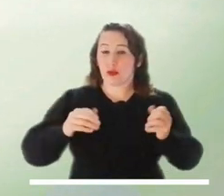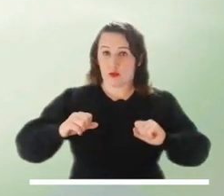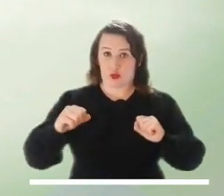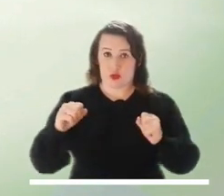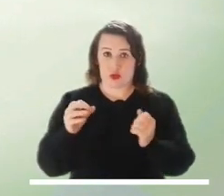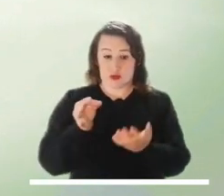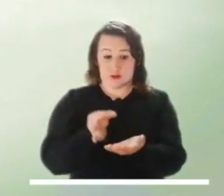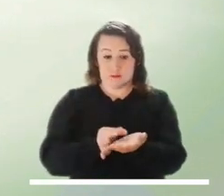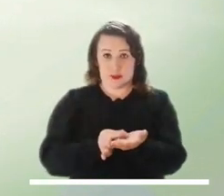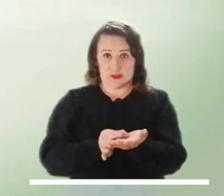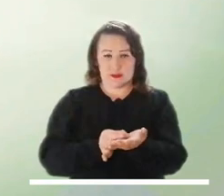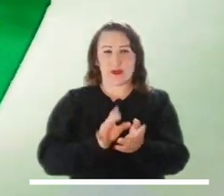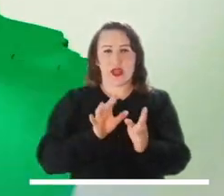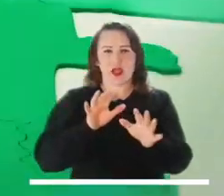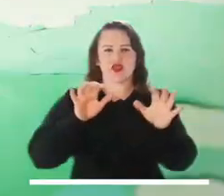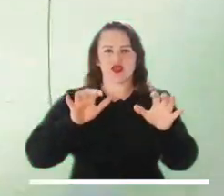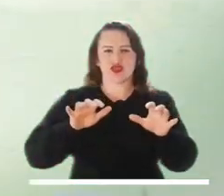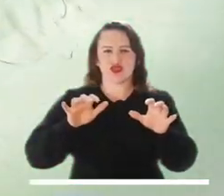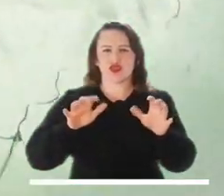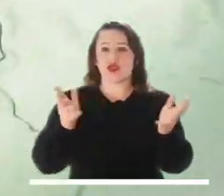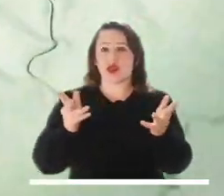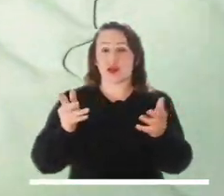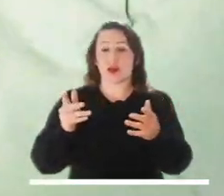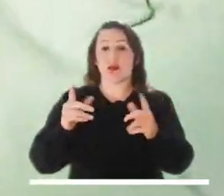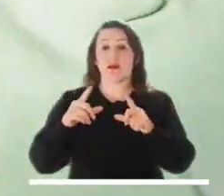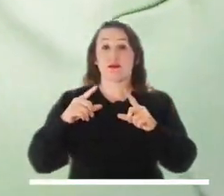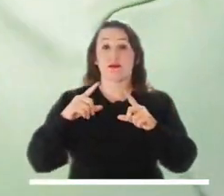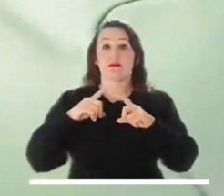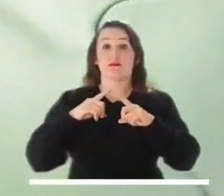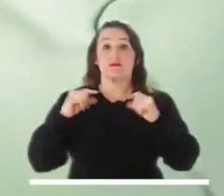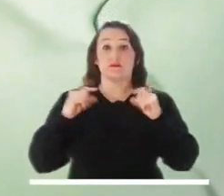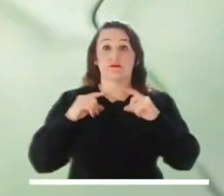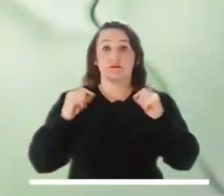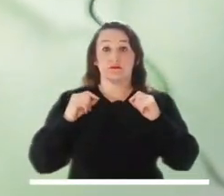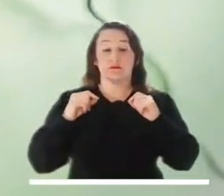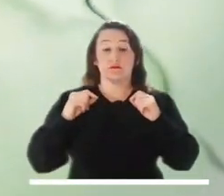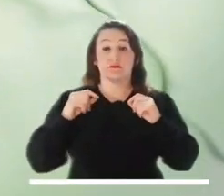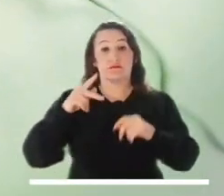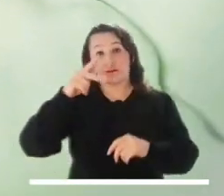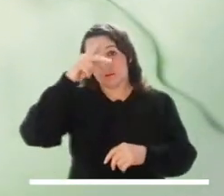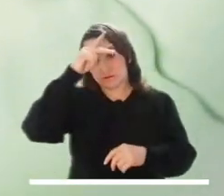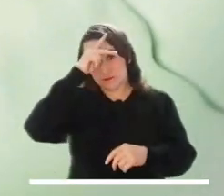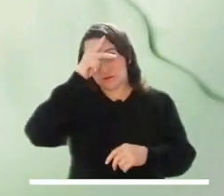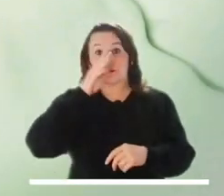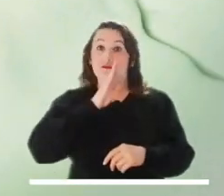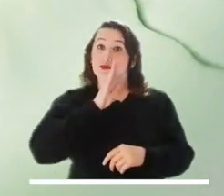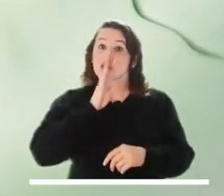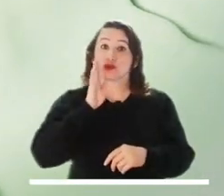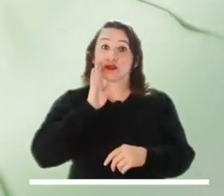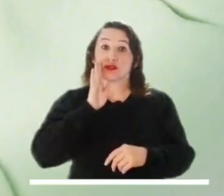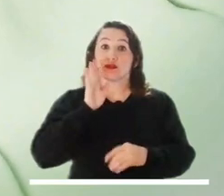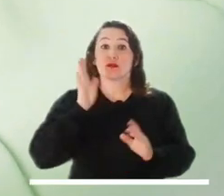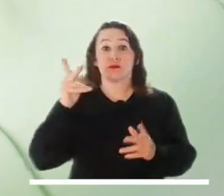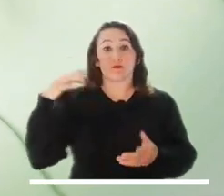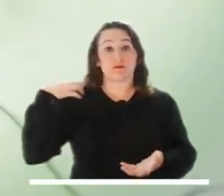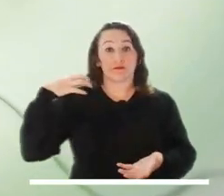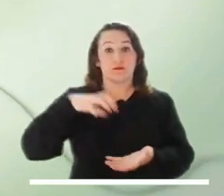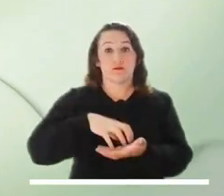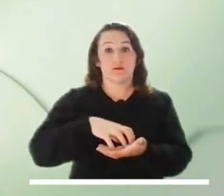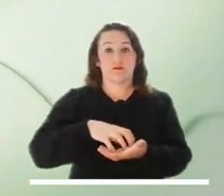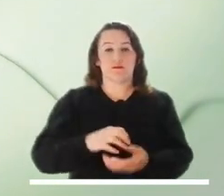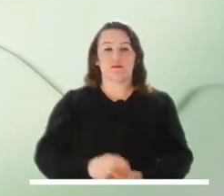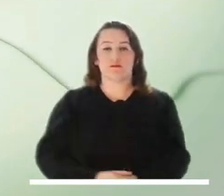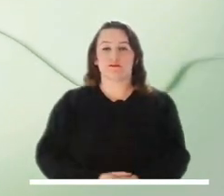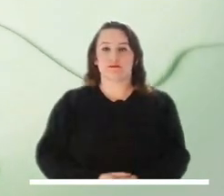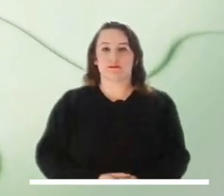Aunque el tiempo seco dominaría la capital, no se descartan lloviznas en las localidades de Engativá, Kennedy, Bosa y Ciudad